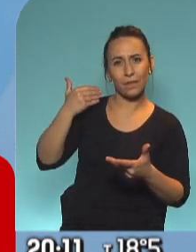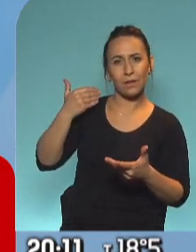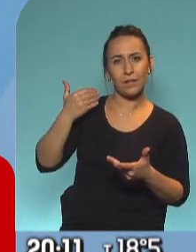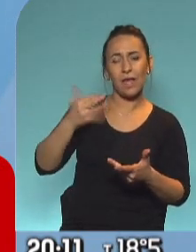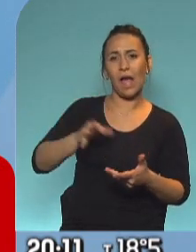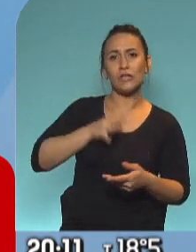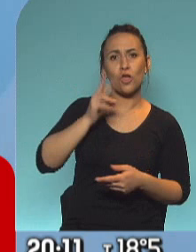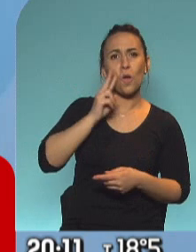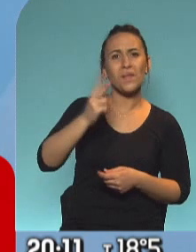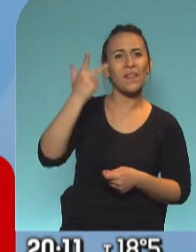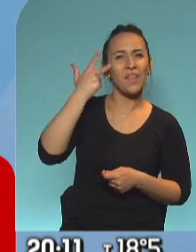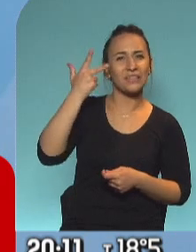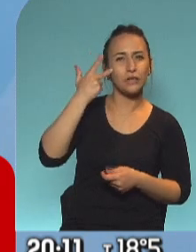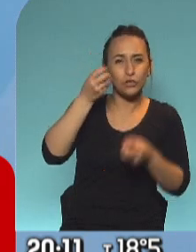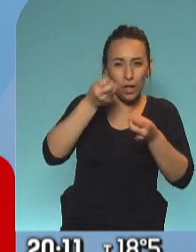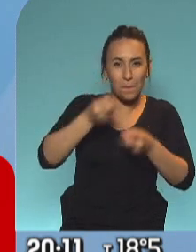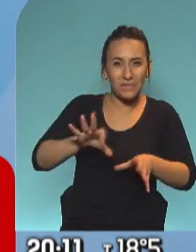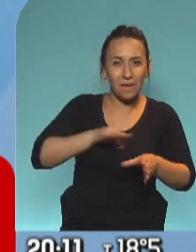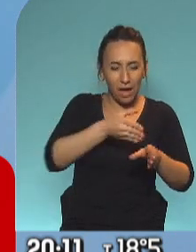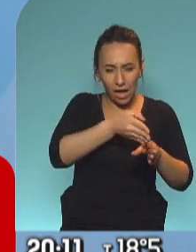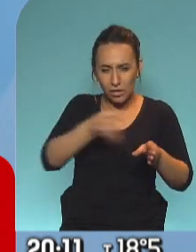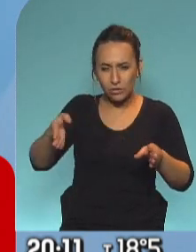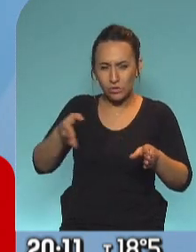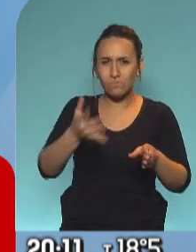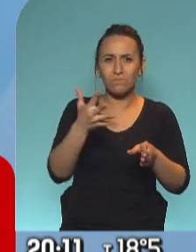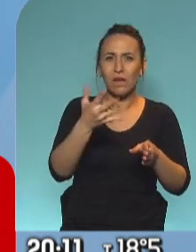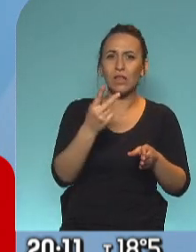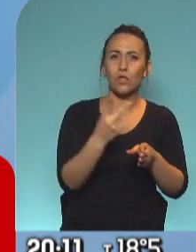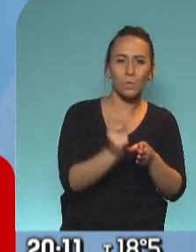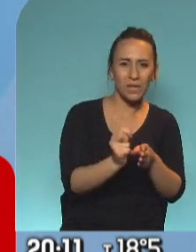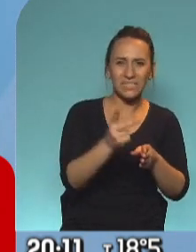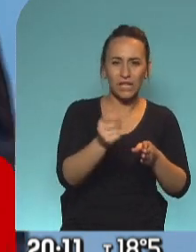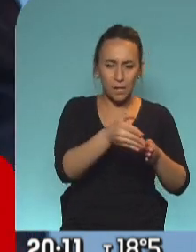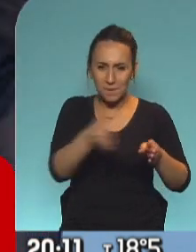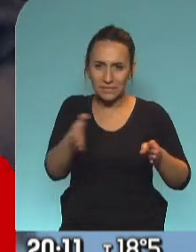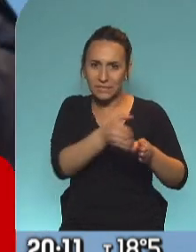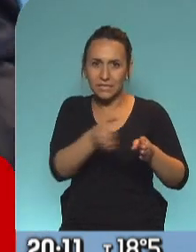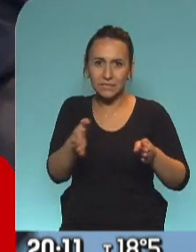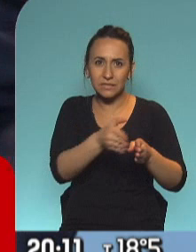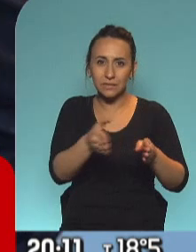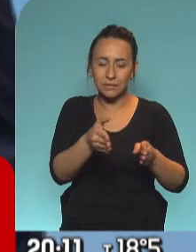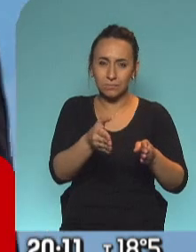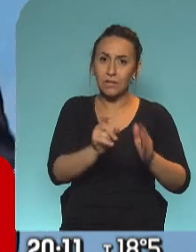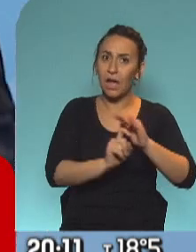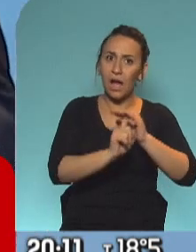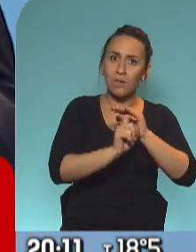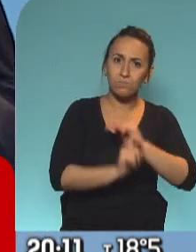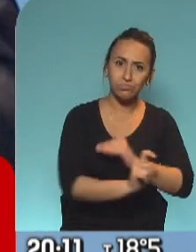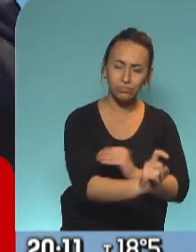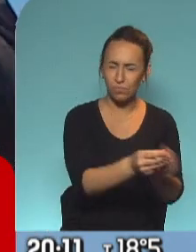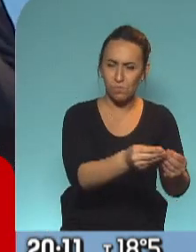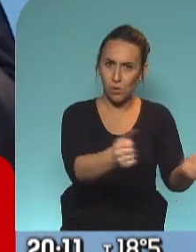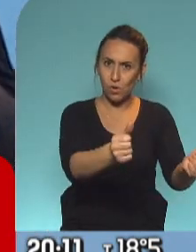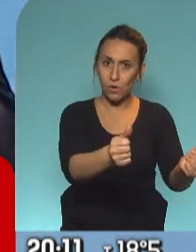del 2018, hacía 2 meses, 3 meses, en donde había desaparecido el ARA San Juan.